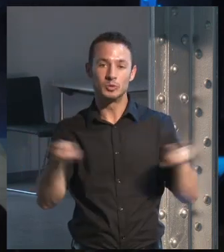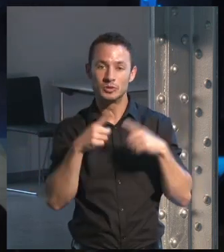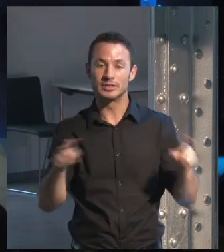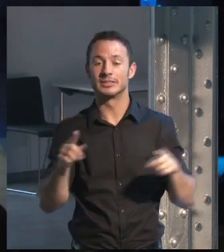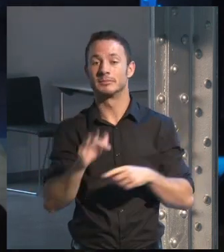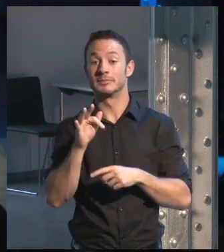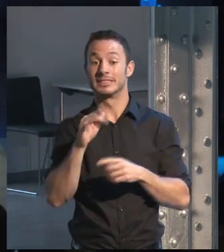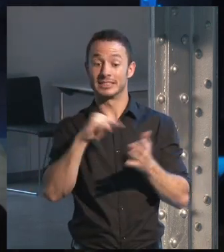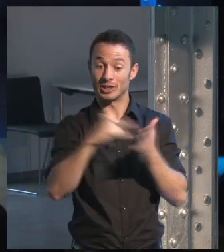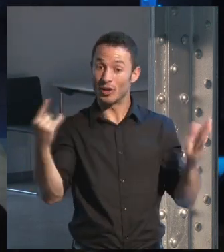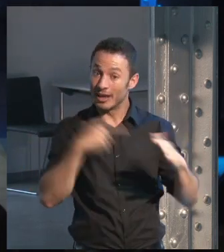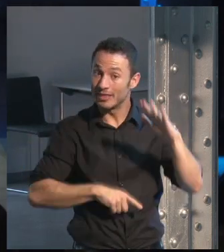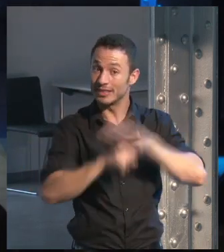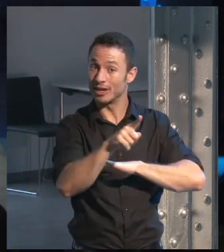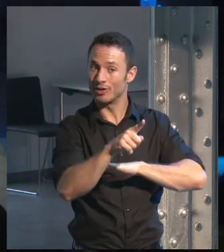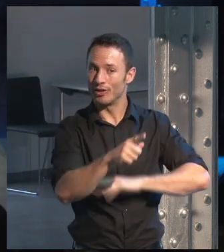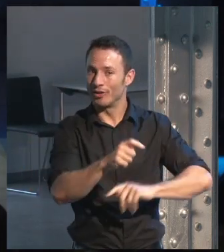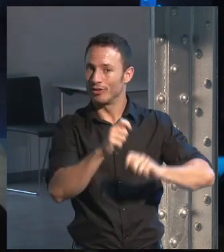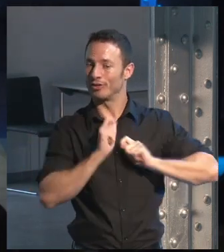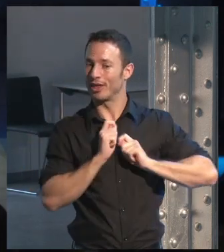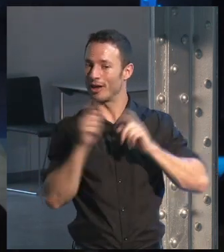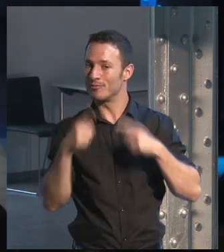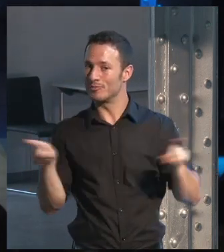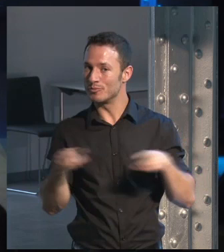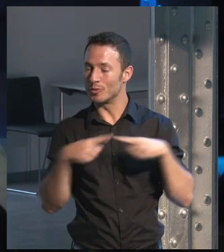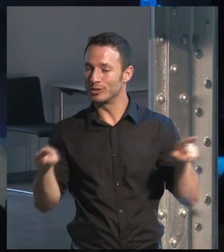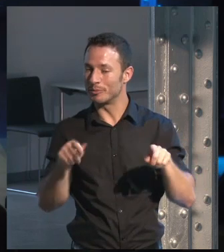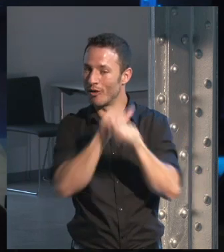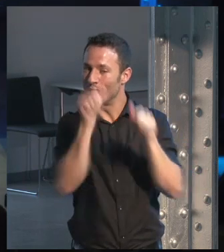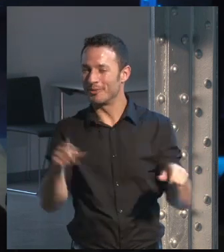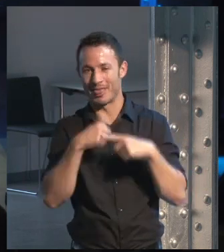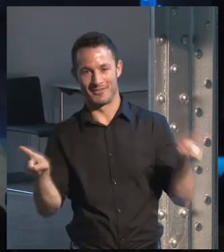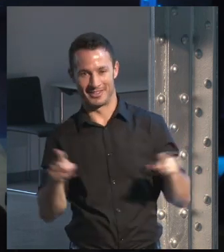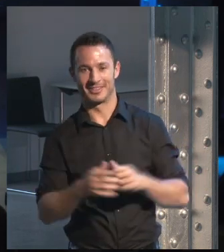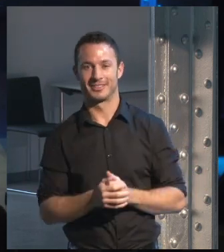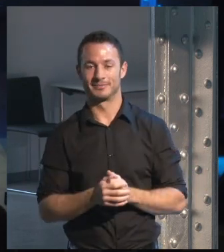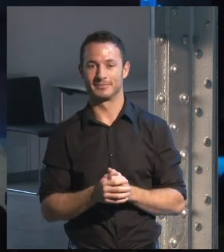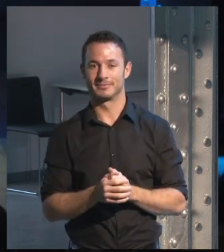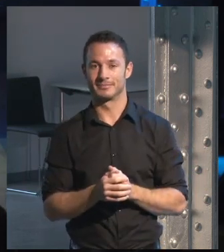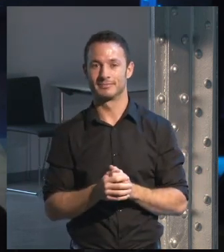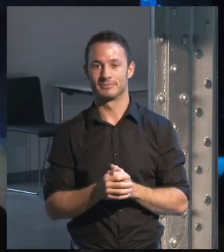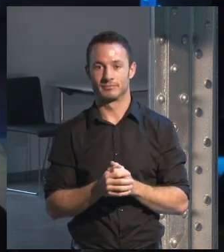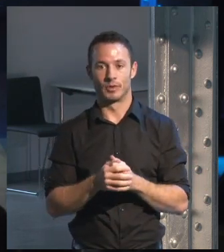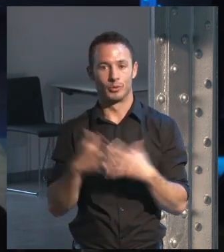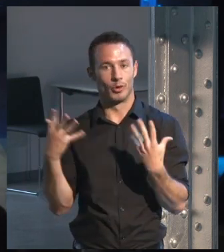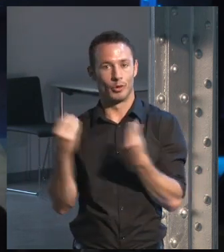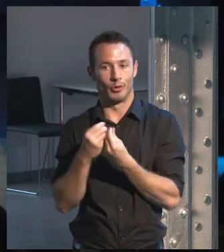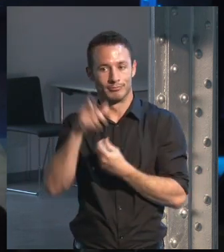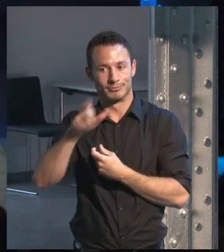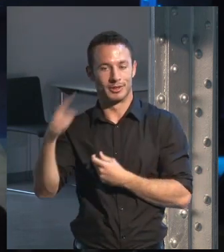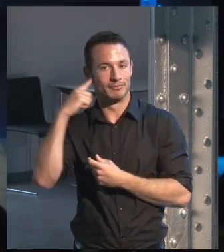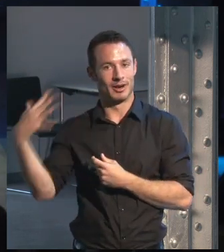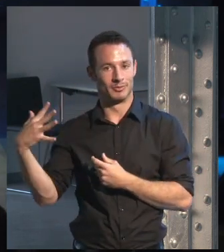desarrollo de la tecnología nos ha permitido disfrutar de la música de otra manera. Lo haremos con grandes nombres de la